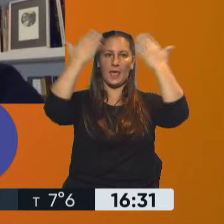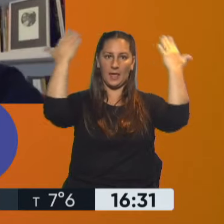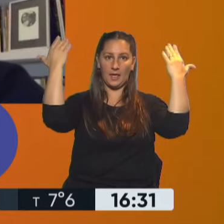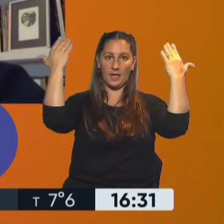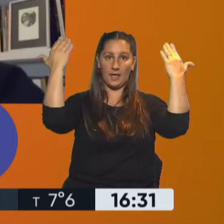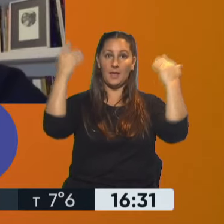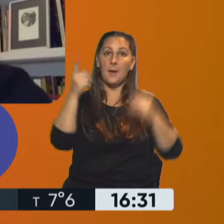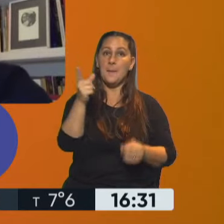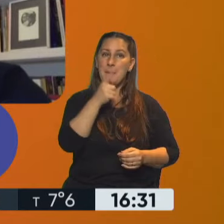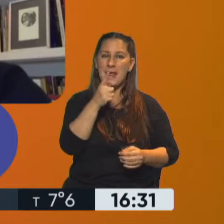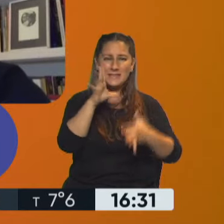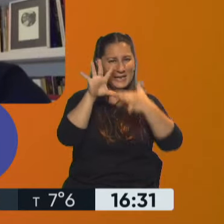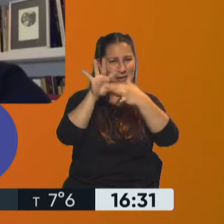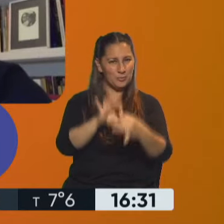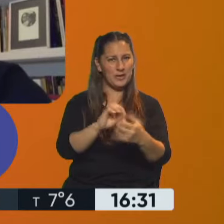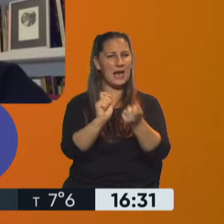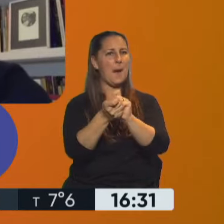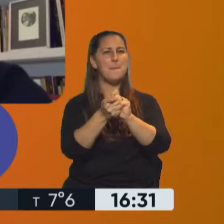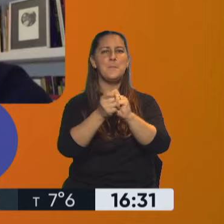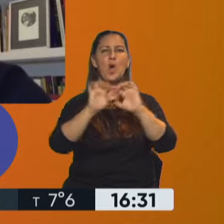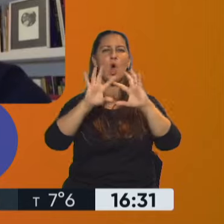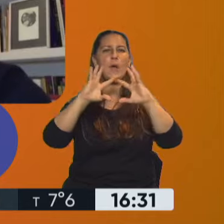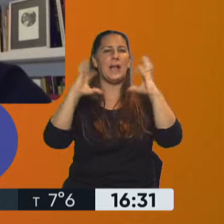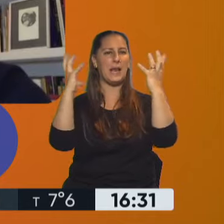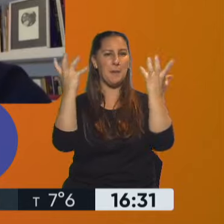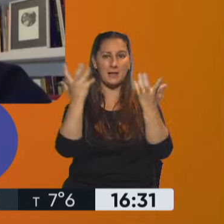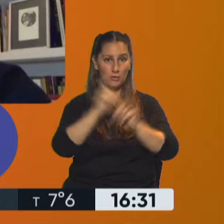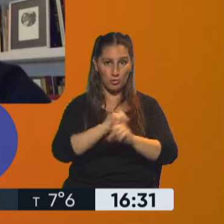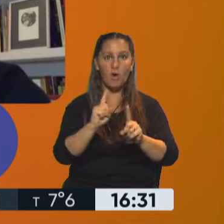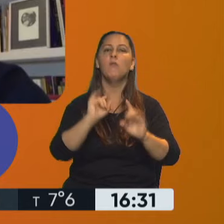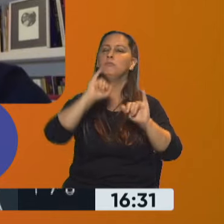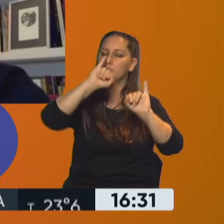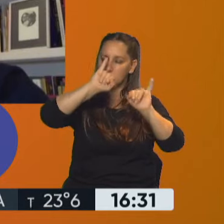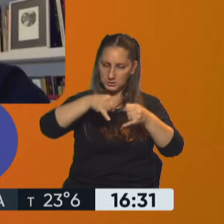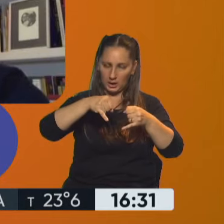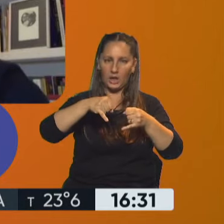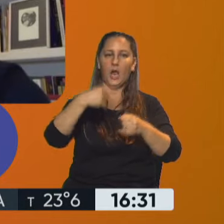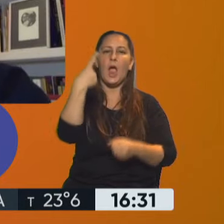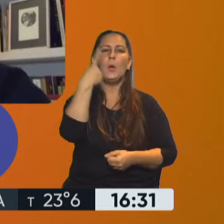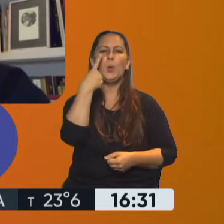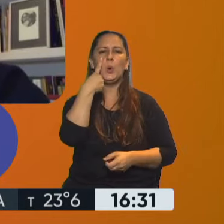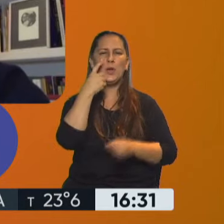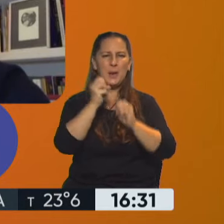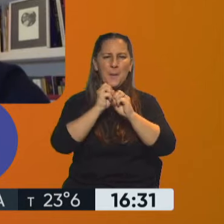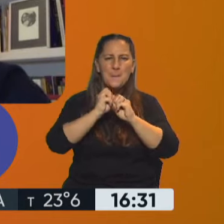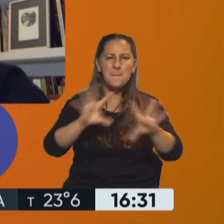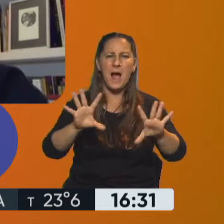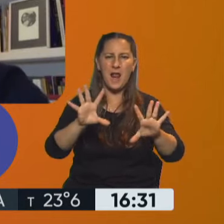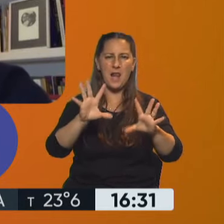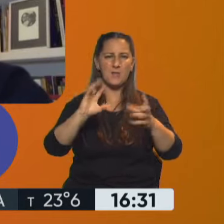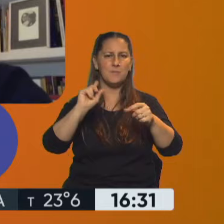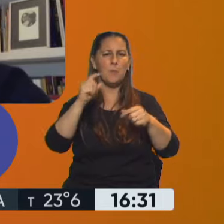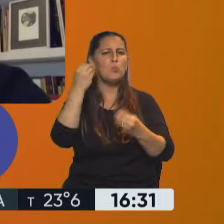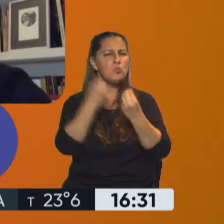aunque parece que no está relacionado con el cambio climático, sí está relacionado claramente con el mal vivir en materia ambiental. Hay mucha